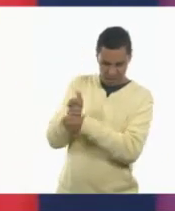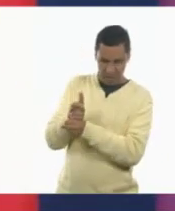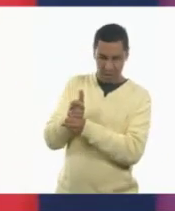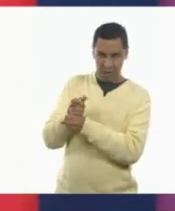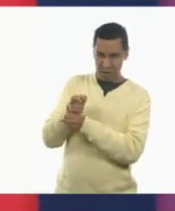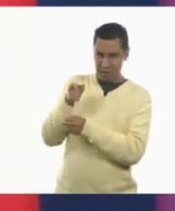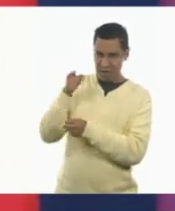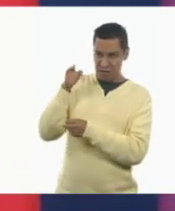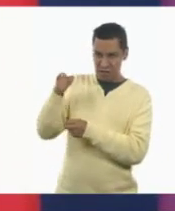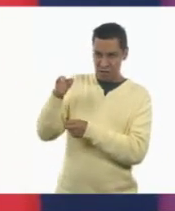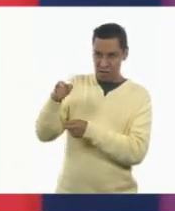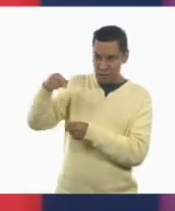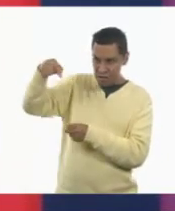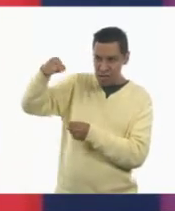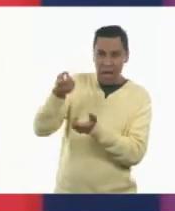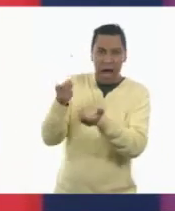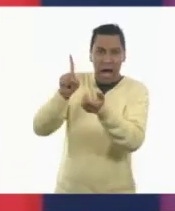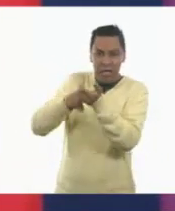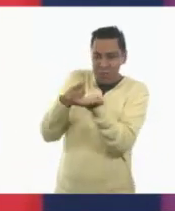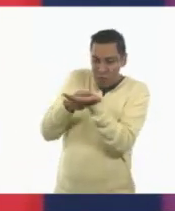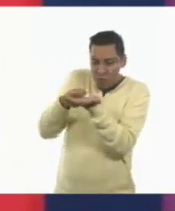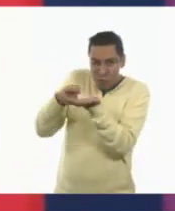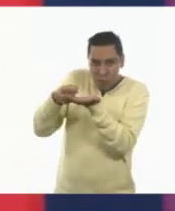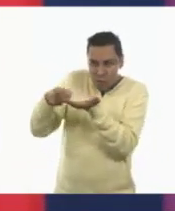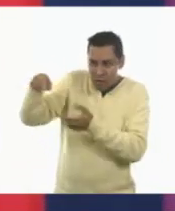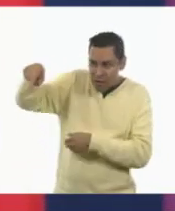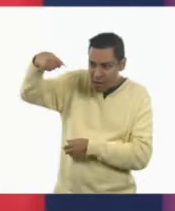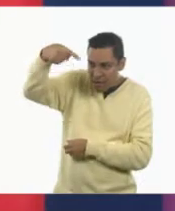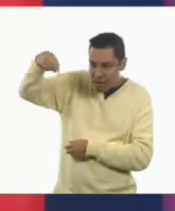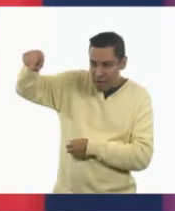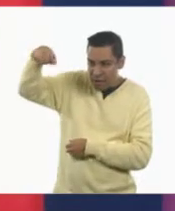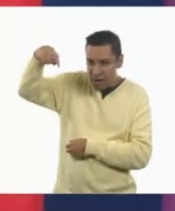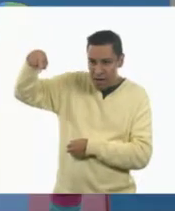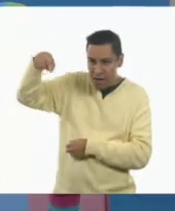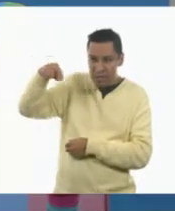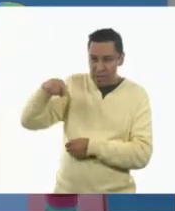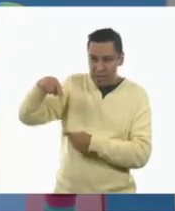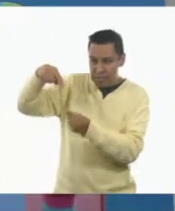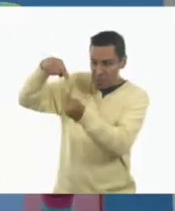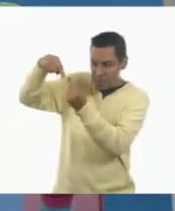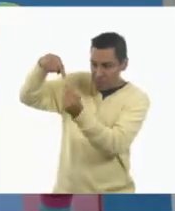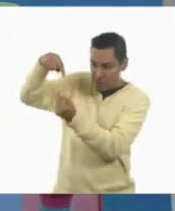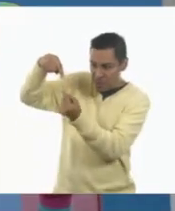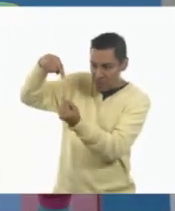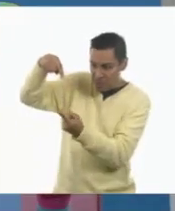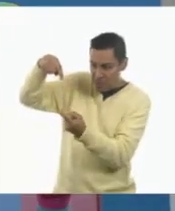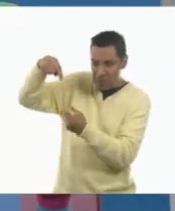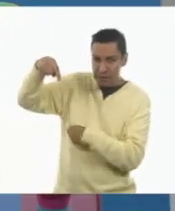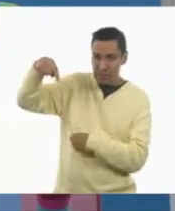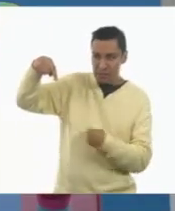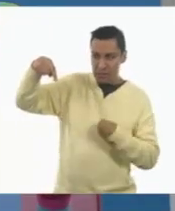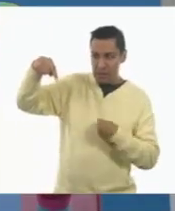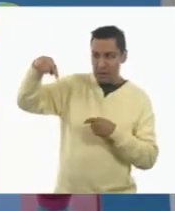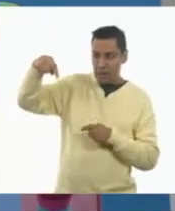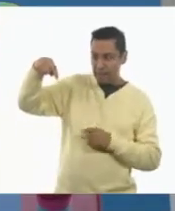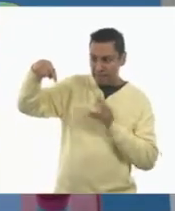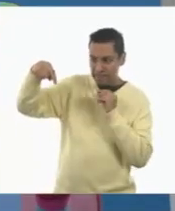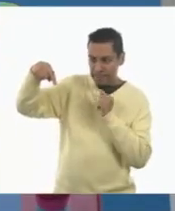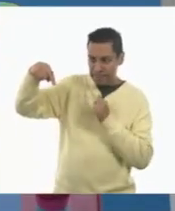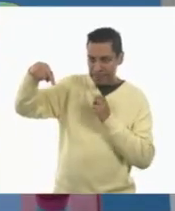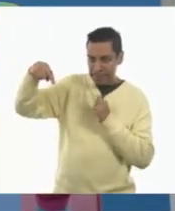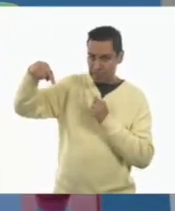un tentador gusano. Pero claro, siendo ella tan lista, no podía dejarse atrapar, por lo que